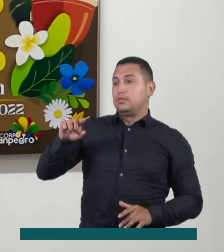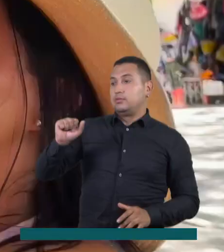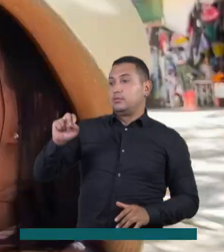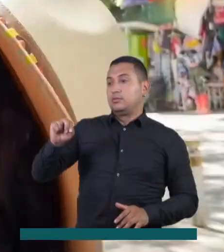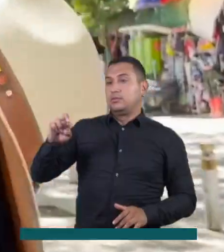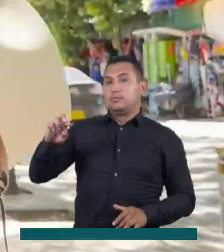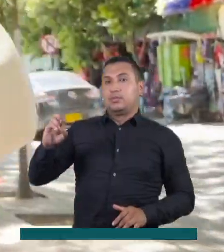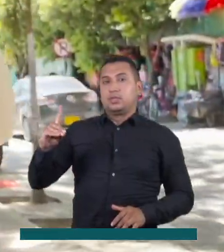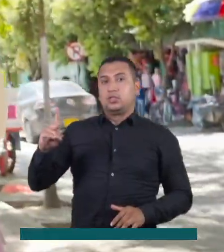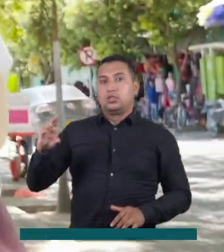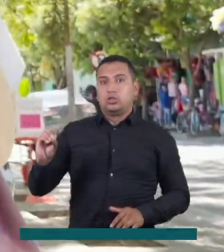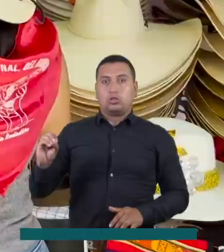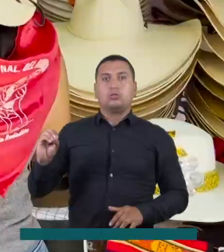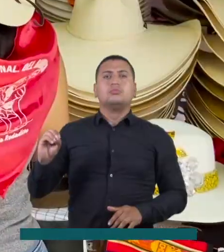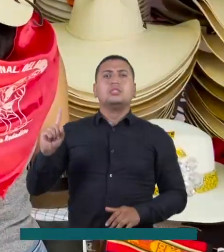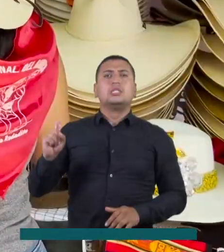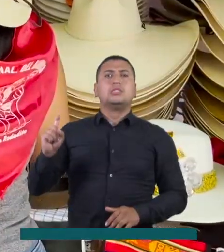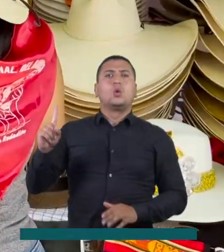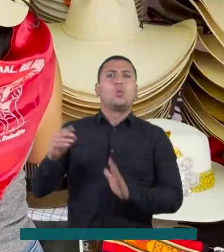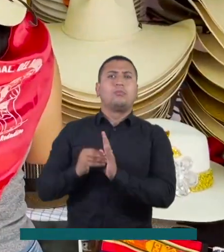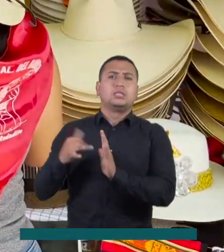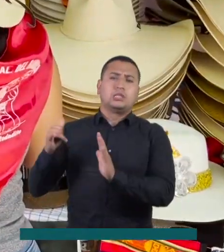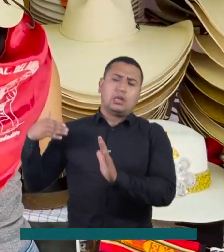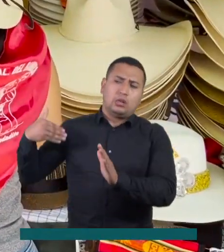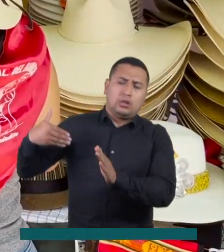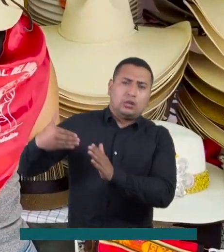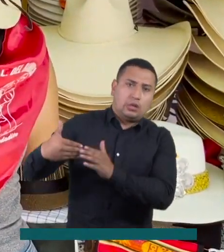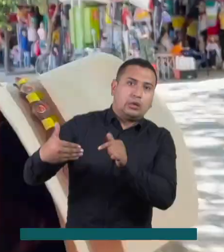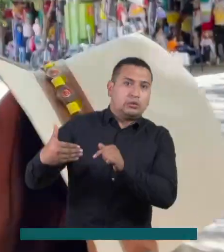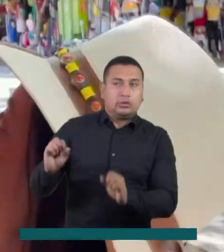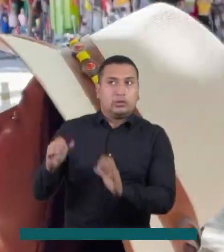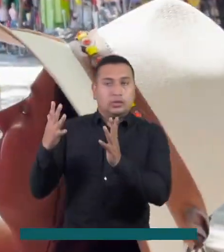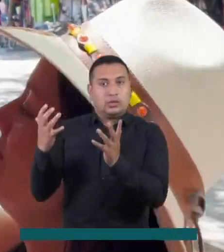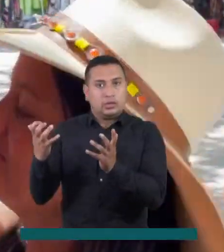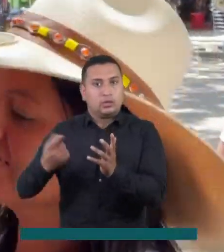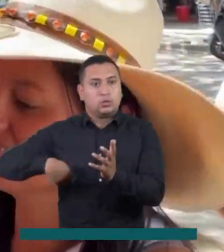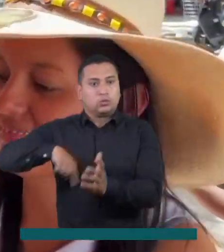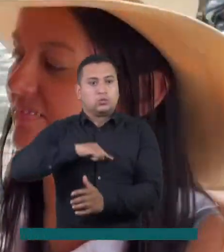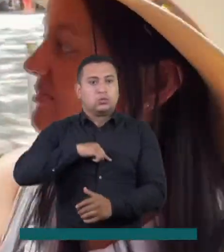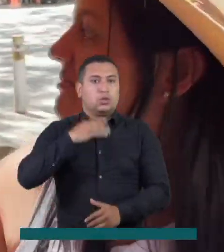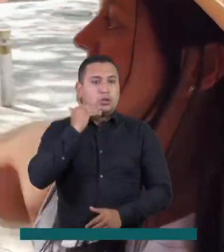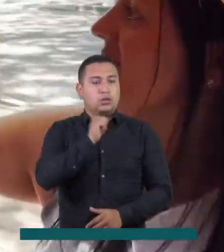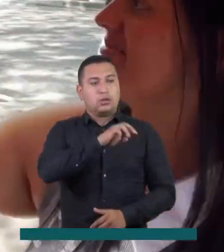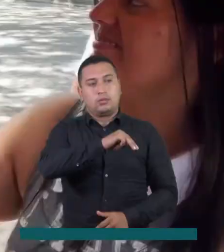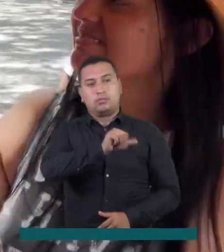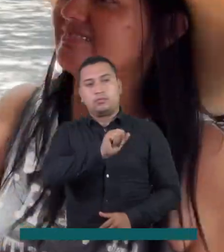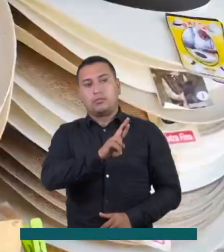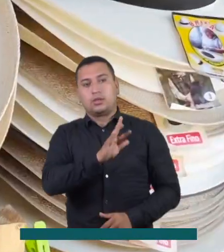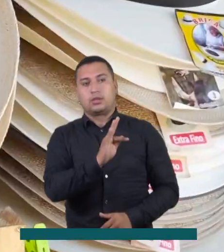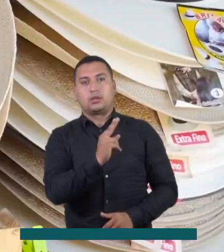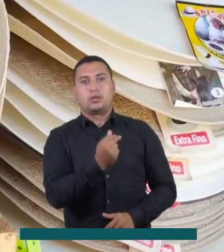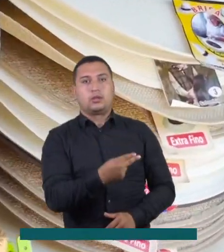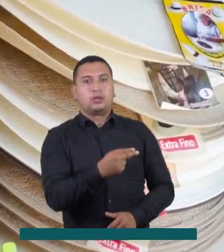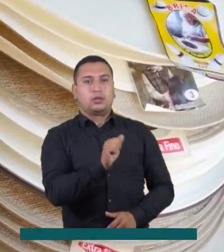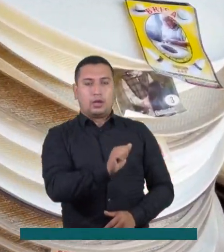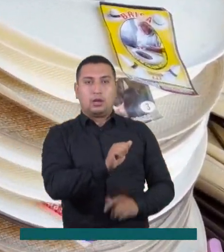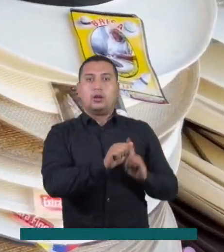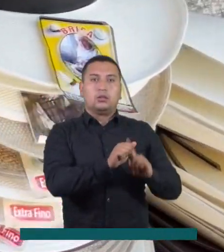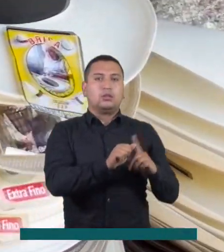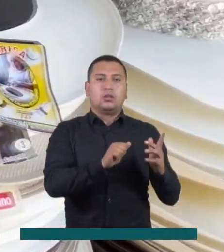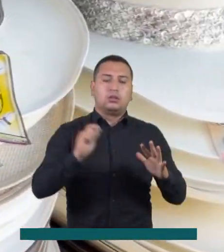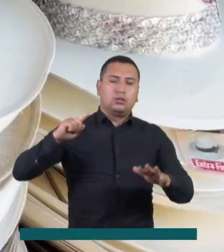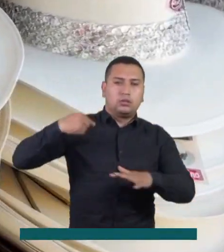61. Marta Zamboní es comerciante y viene desde el municipio de Pitalito con su carrito de madera a vender las tradiciones del Huila